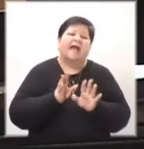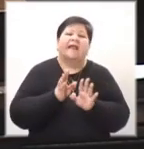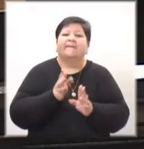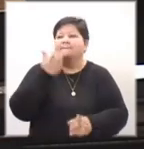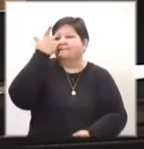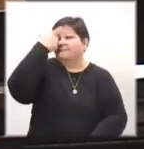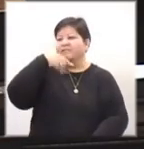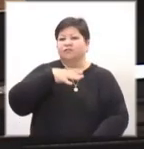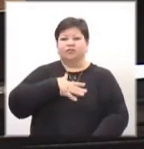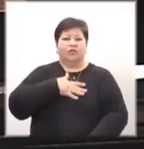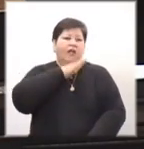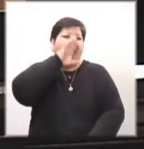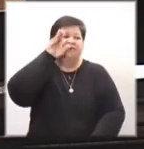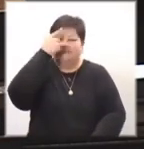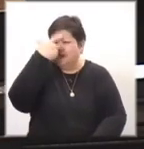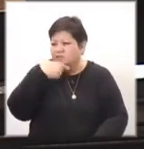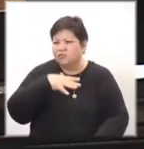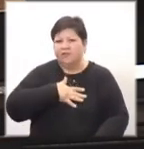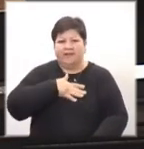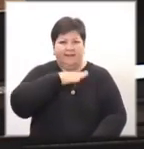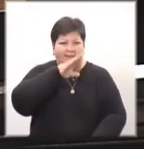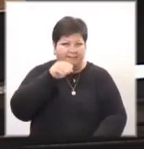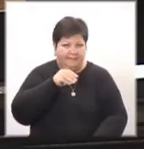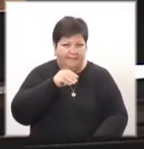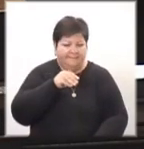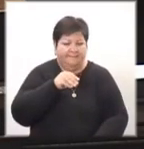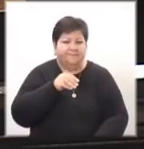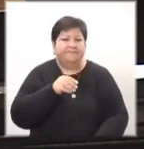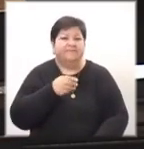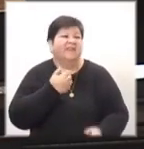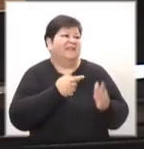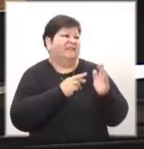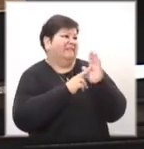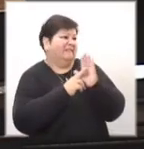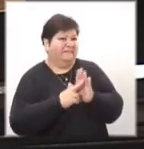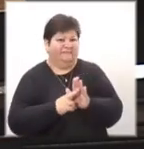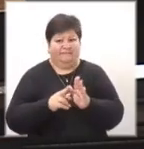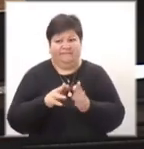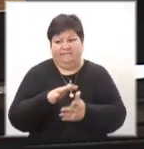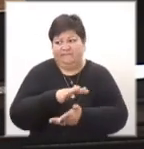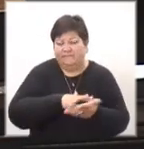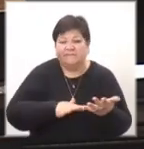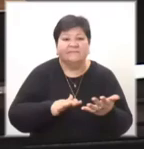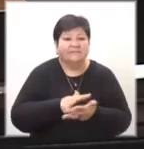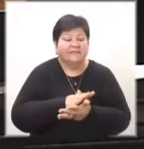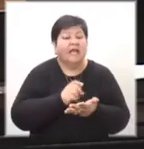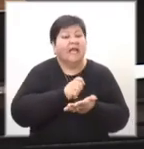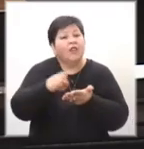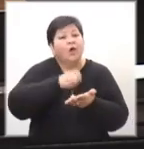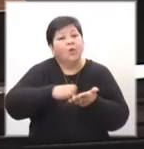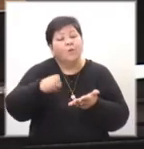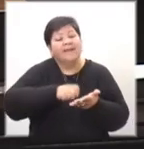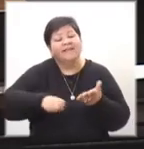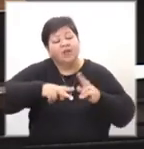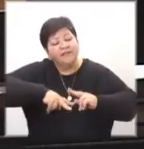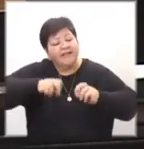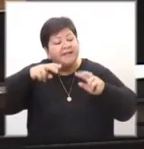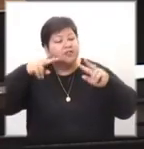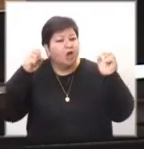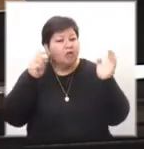personal. En esas condiciones de representatividad se realizó un documento de diagnóstico donde